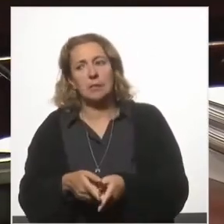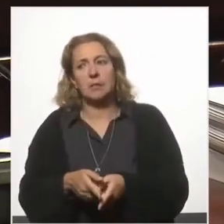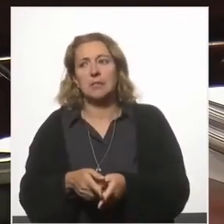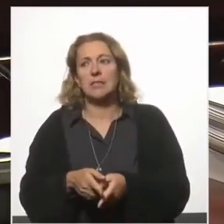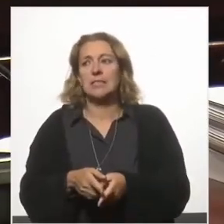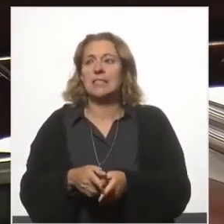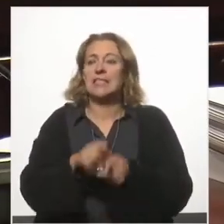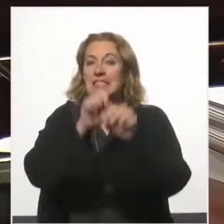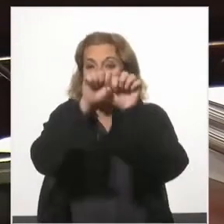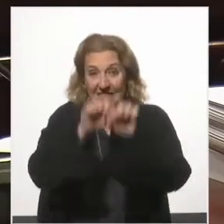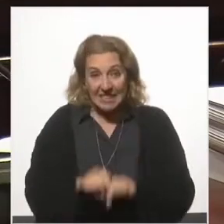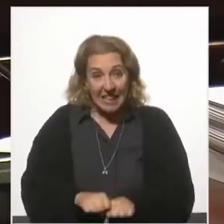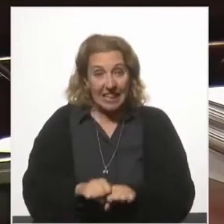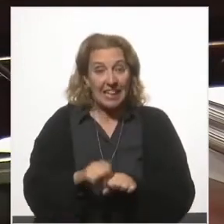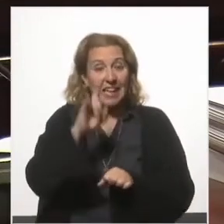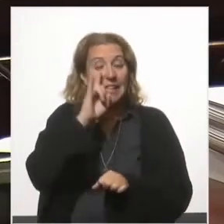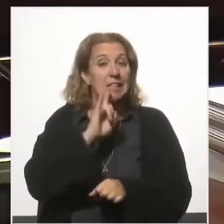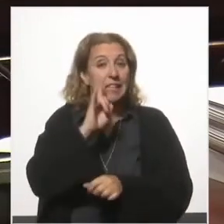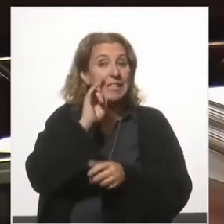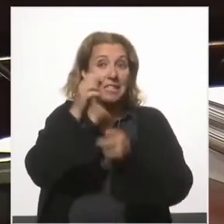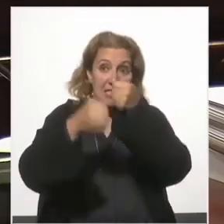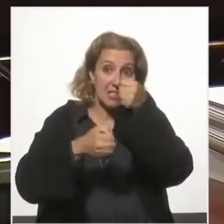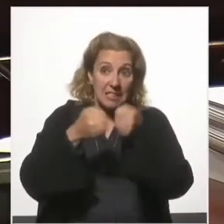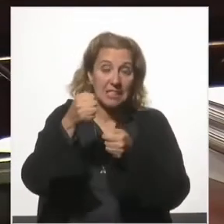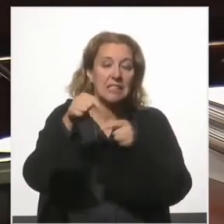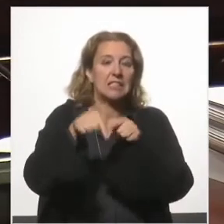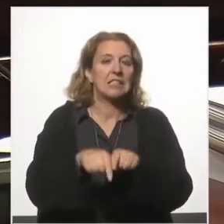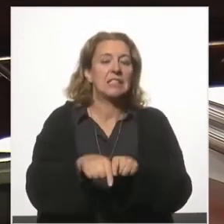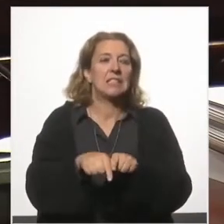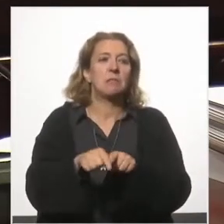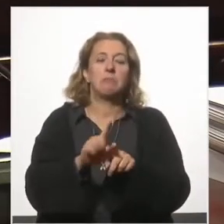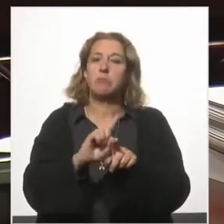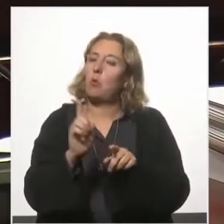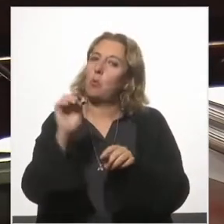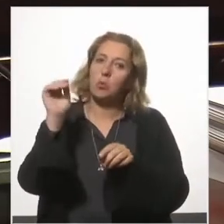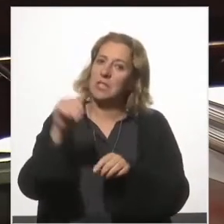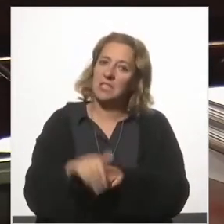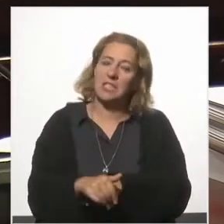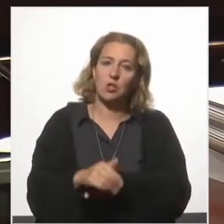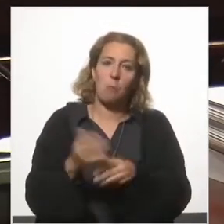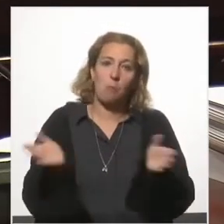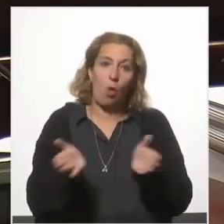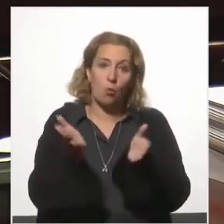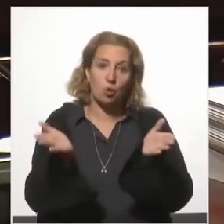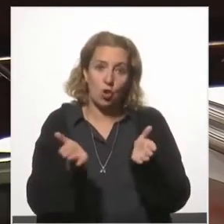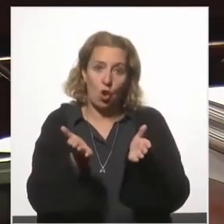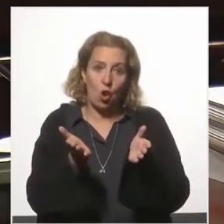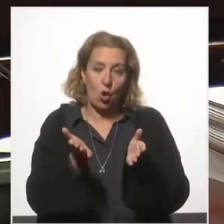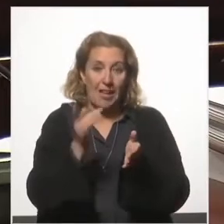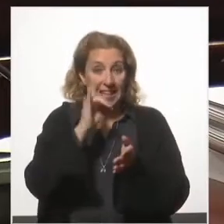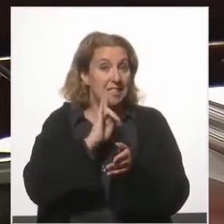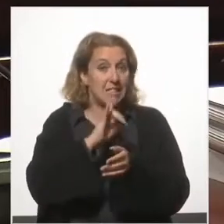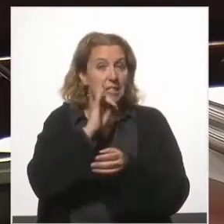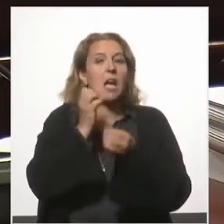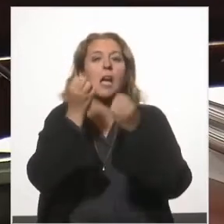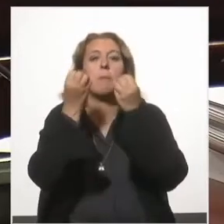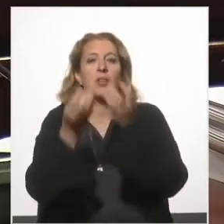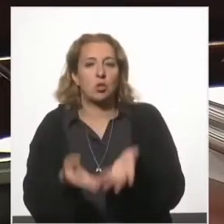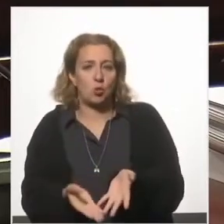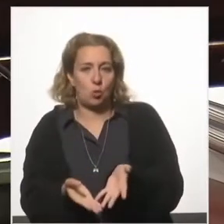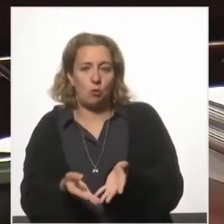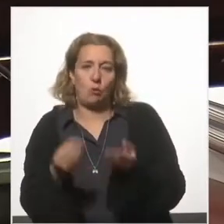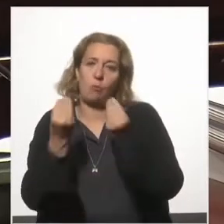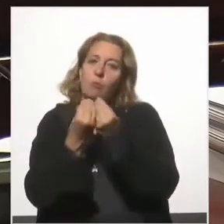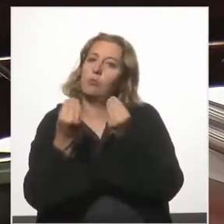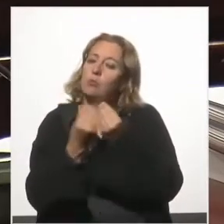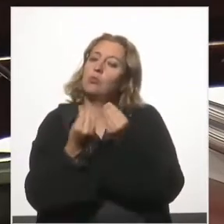tambos no se produjo un descenso de la producción de leche, porque lo que sucedió en la lechería, y sucede en muchos